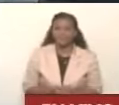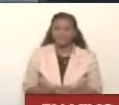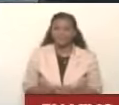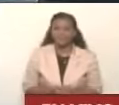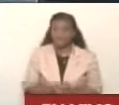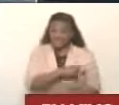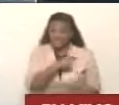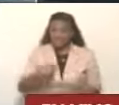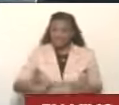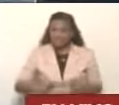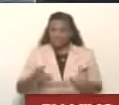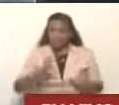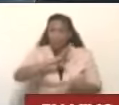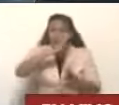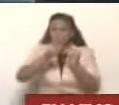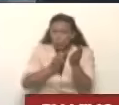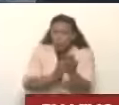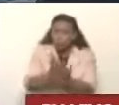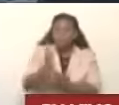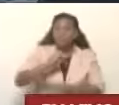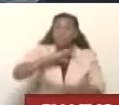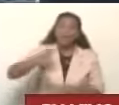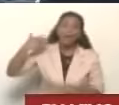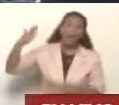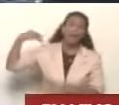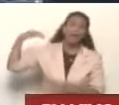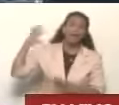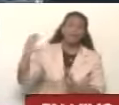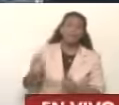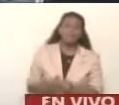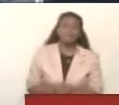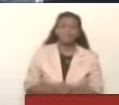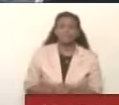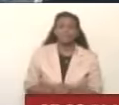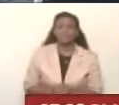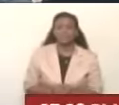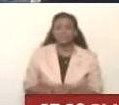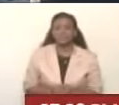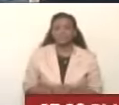China lo que ha retomado el camino que tuvo en la historia.